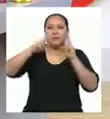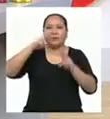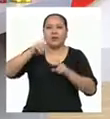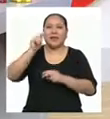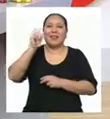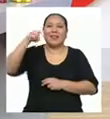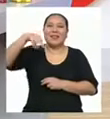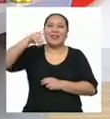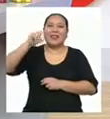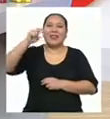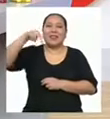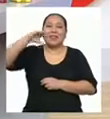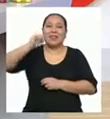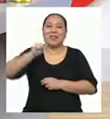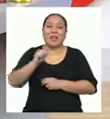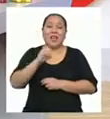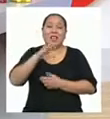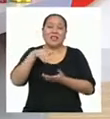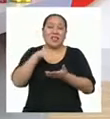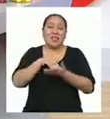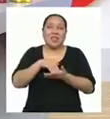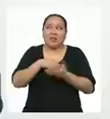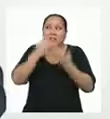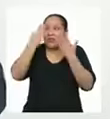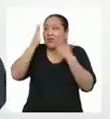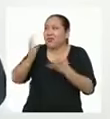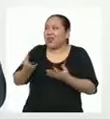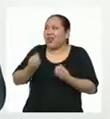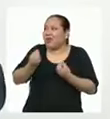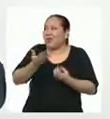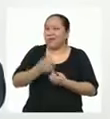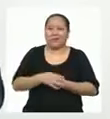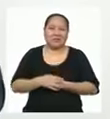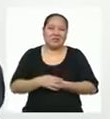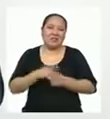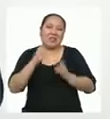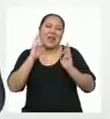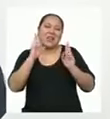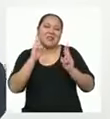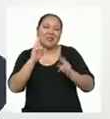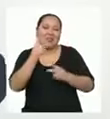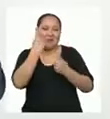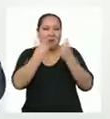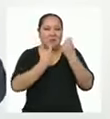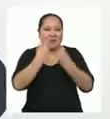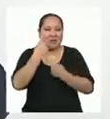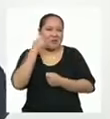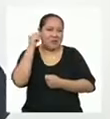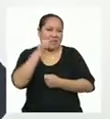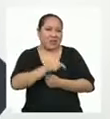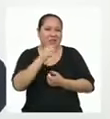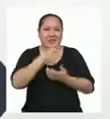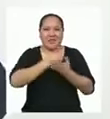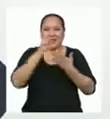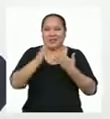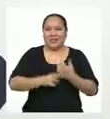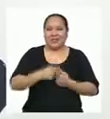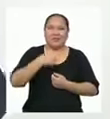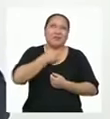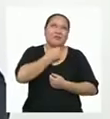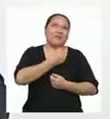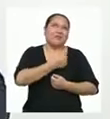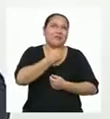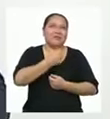la tendencia central, pero no tenemos idea de qué se trata. Qué suerte que me consulten justo para este proyecto, porque